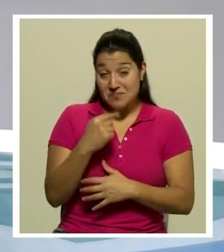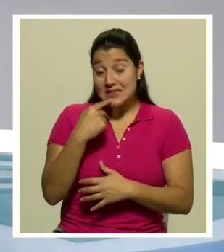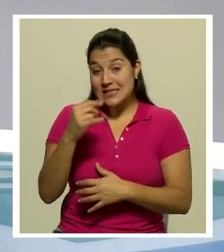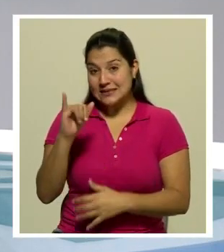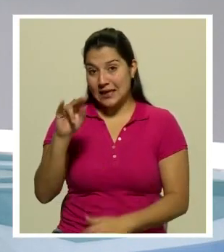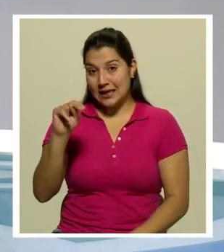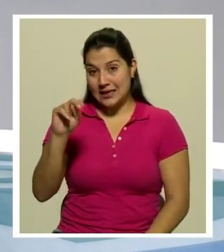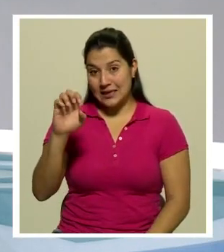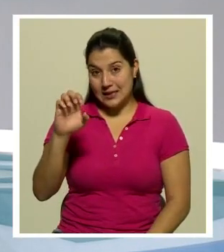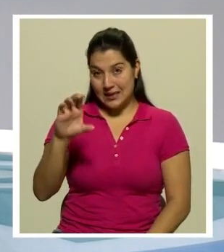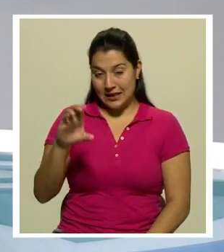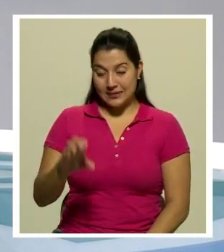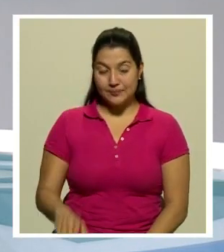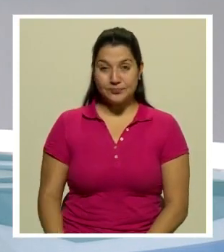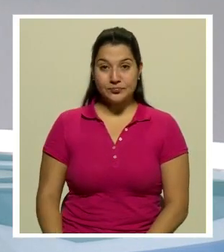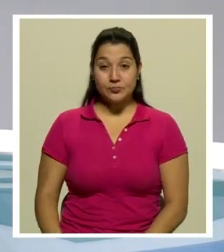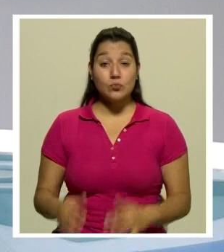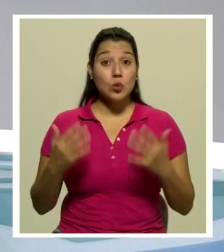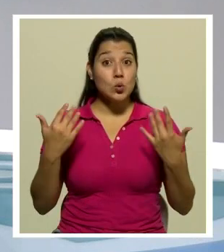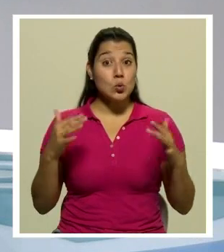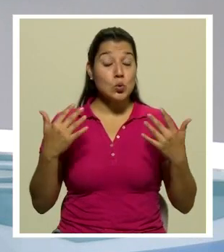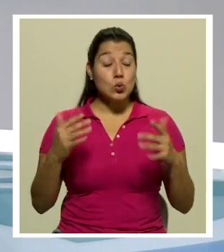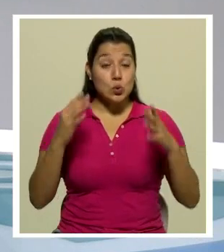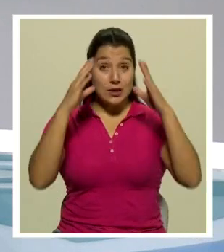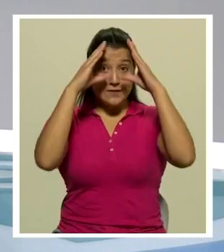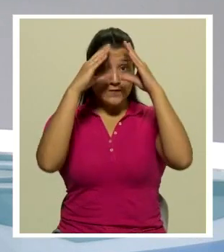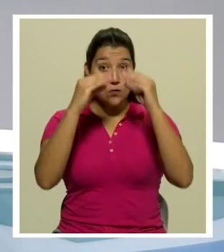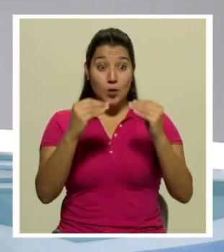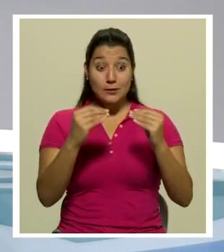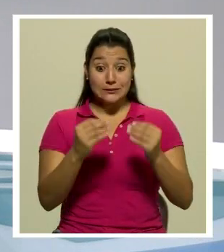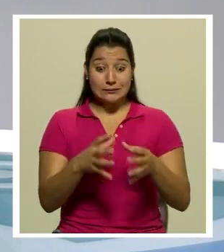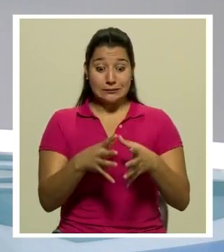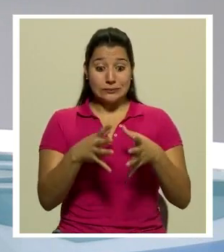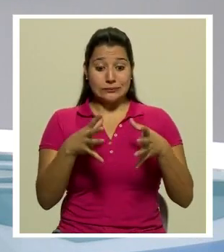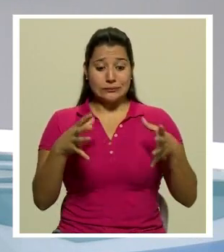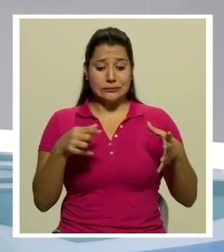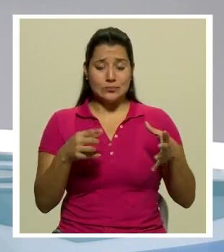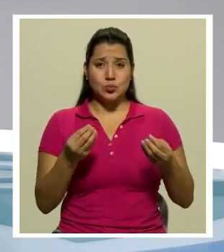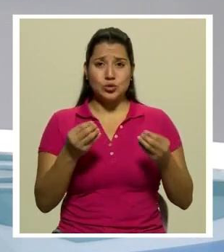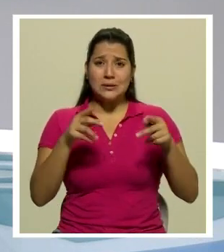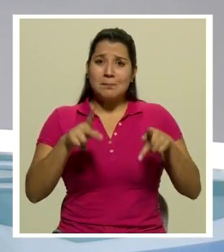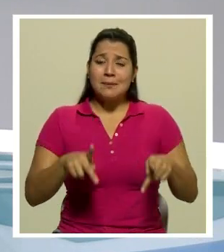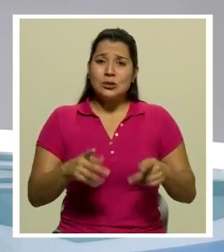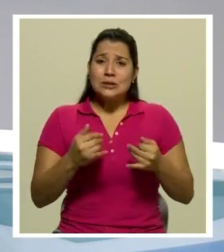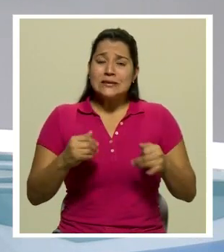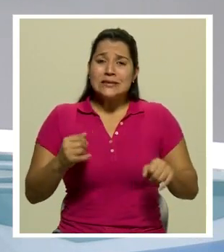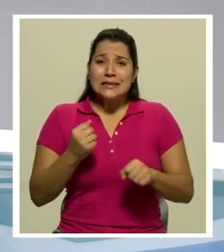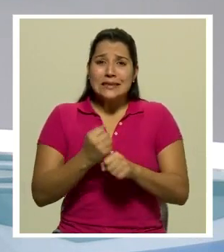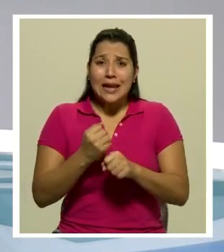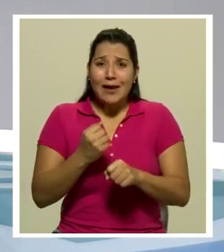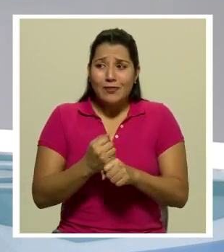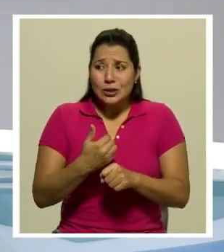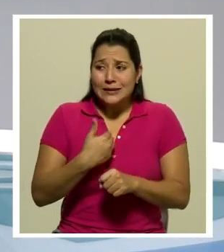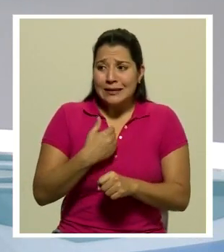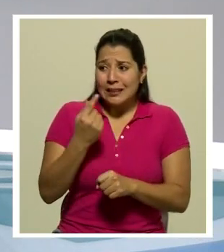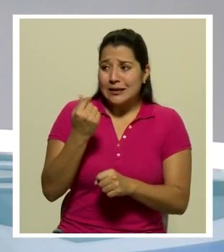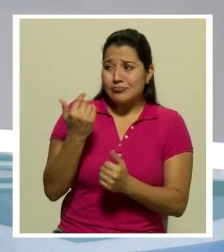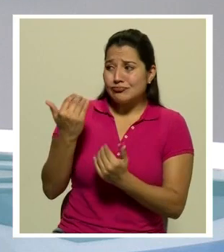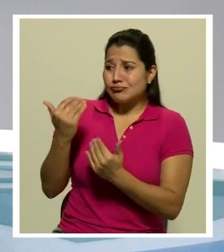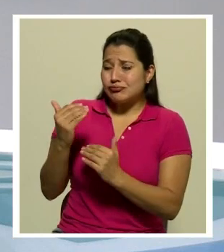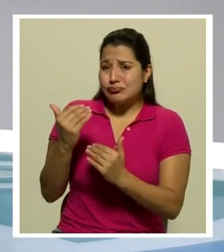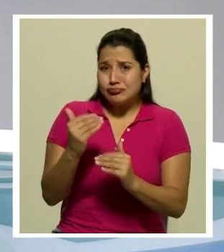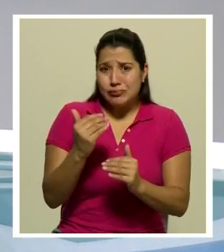INEC. Tremendo drama de no tener empleo y contar con recursos limitadísimos